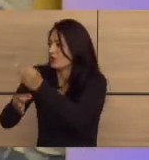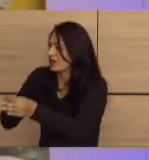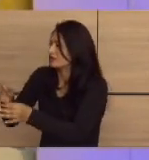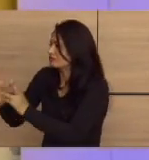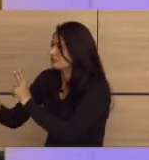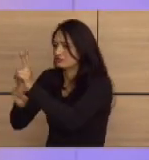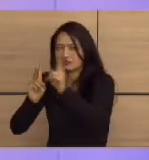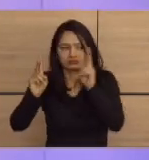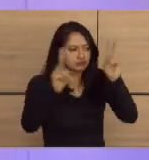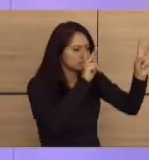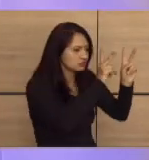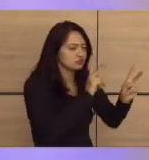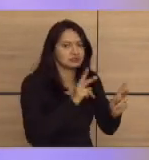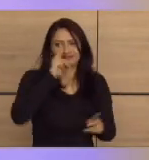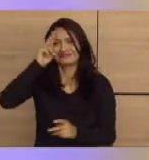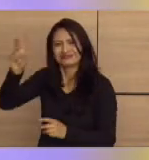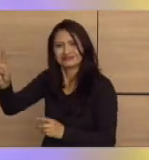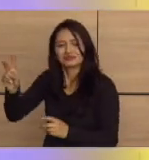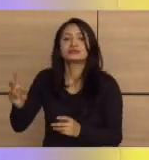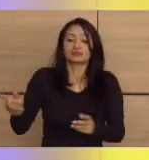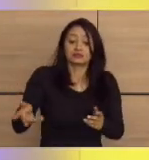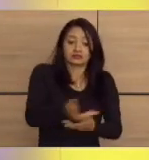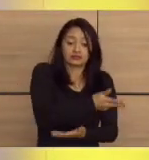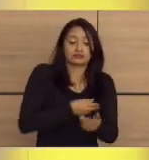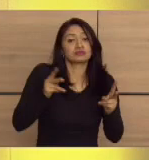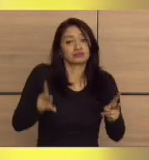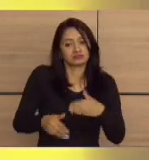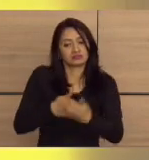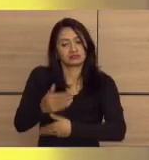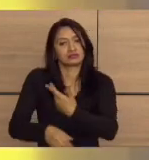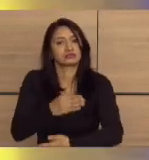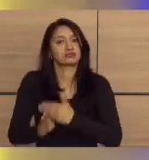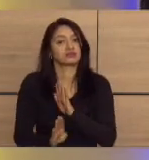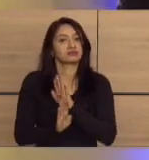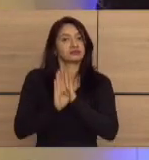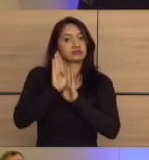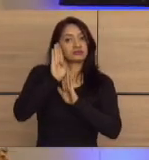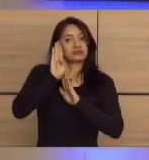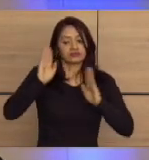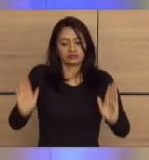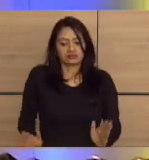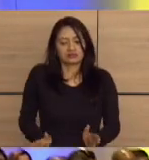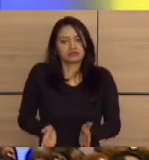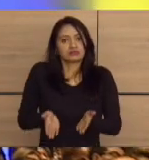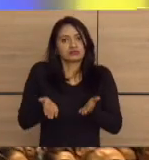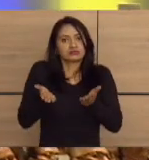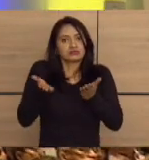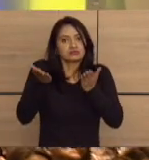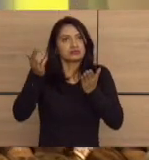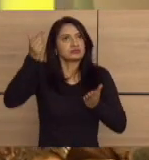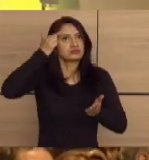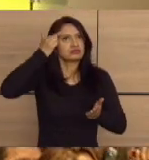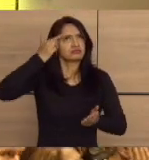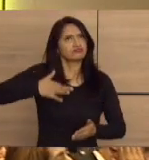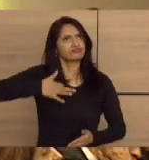y finalmente en todos los espacios que ese ser humano se desarrolle, pues va a crecer como con esa